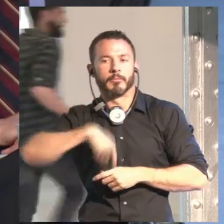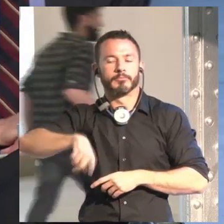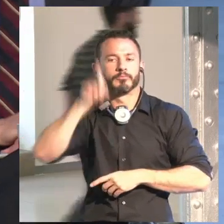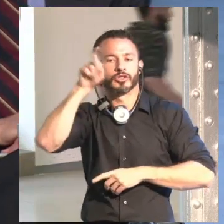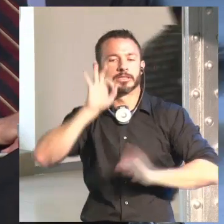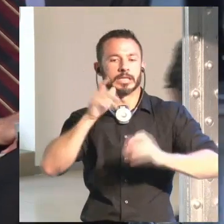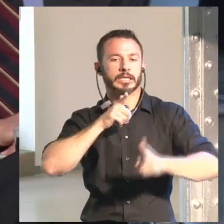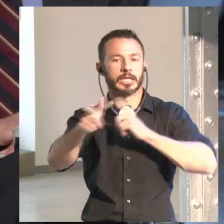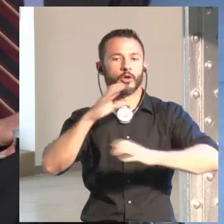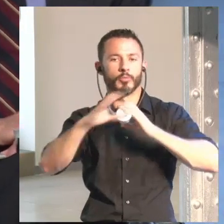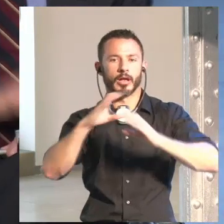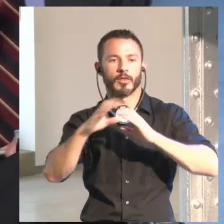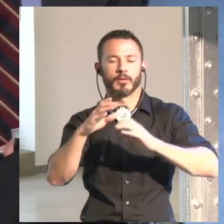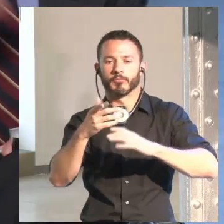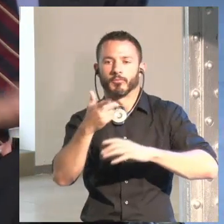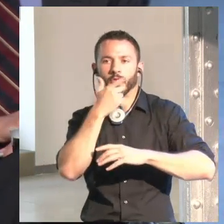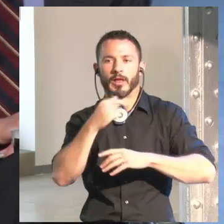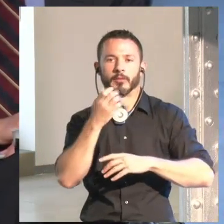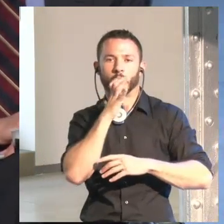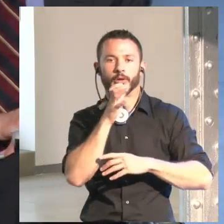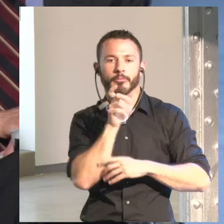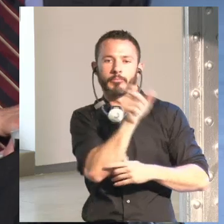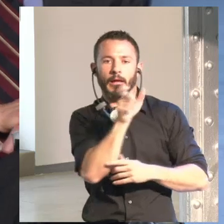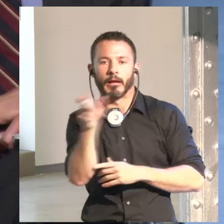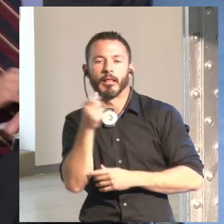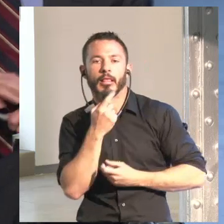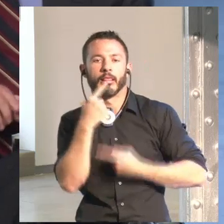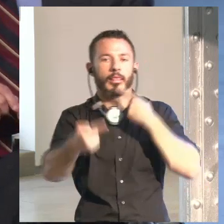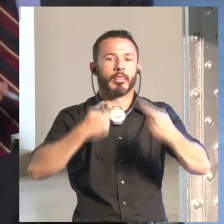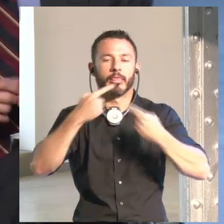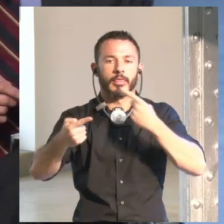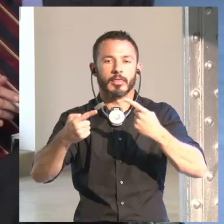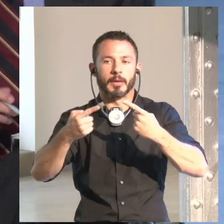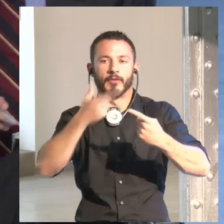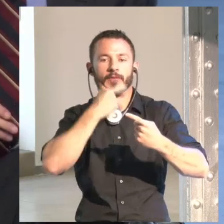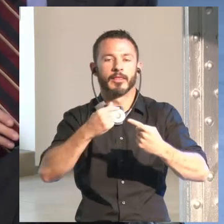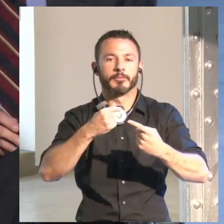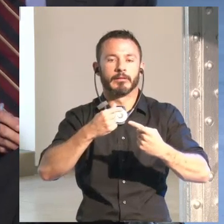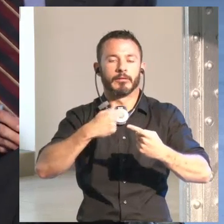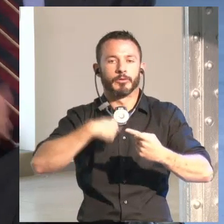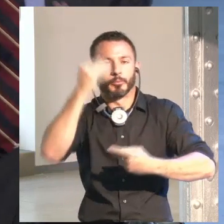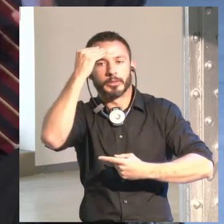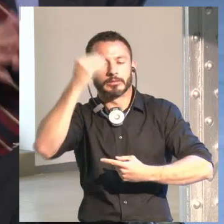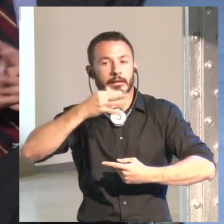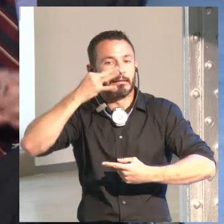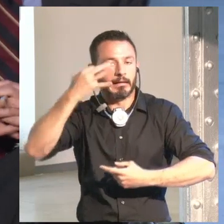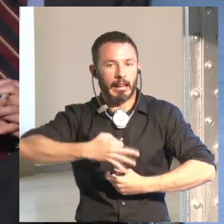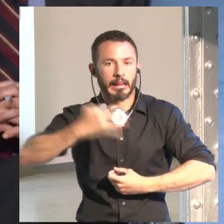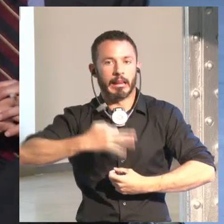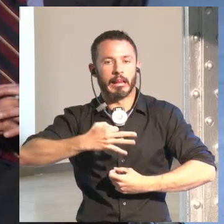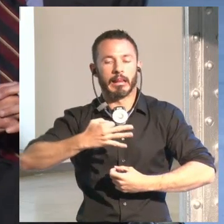telecomunicaciones empezar a soltar acrónimos de todo tipo. Pero yo creo que hay que